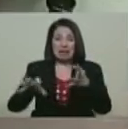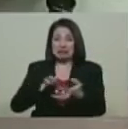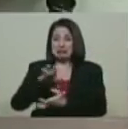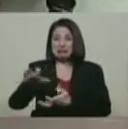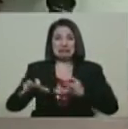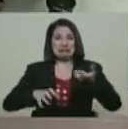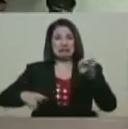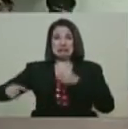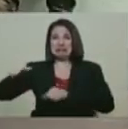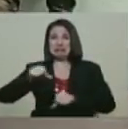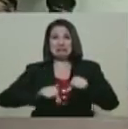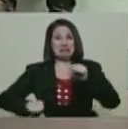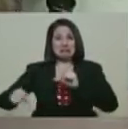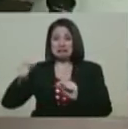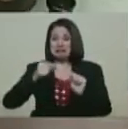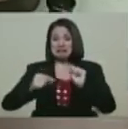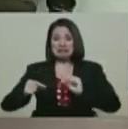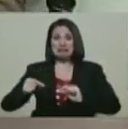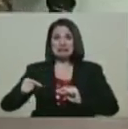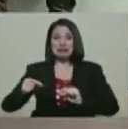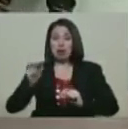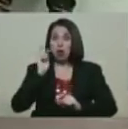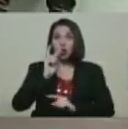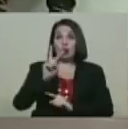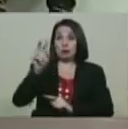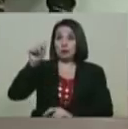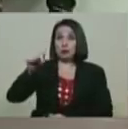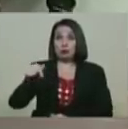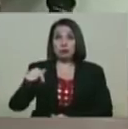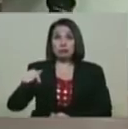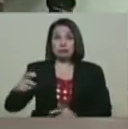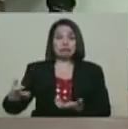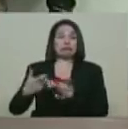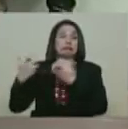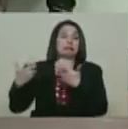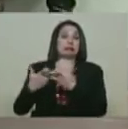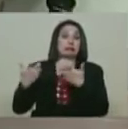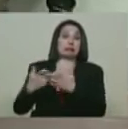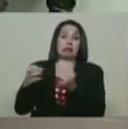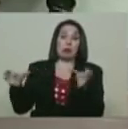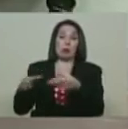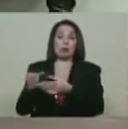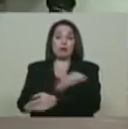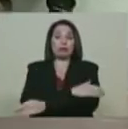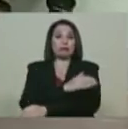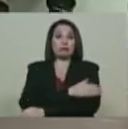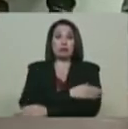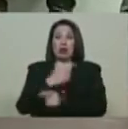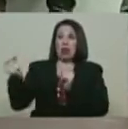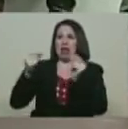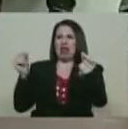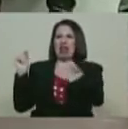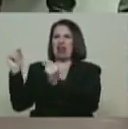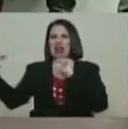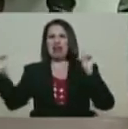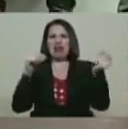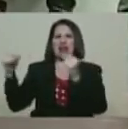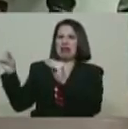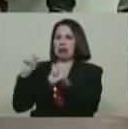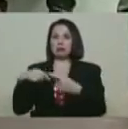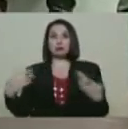guerras intestinas. Hoy lo vimos, pues, una guerra brutal, unos contra otros, otros contra